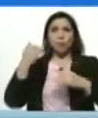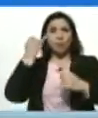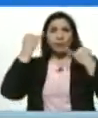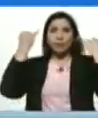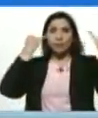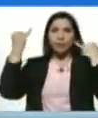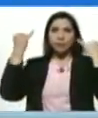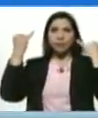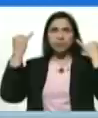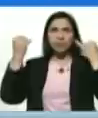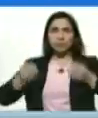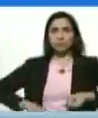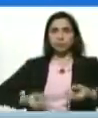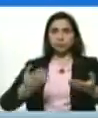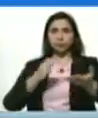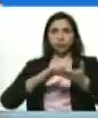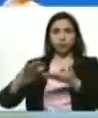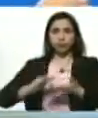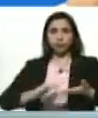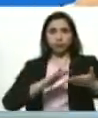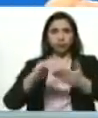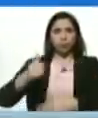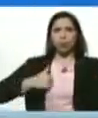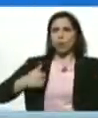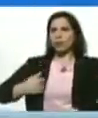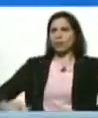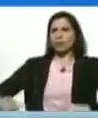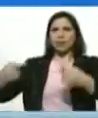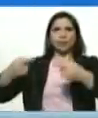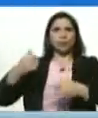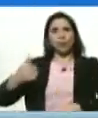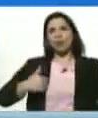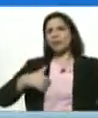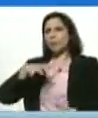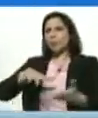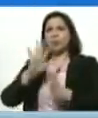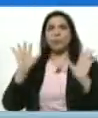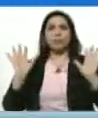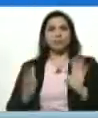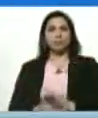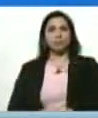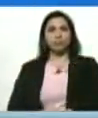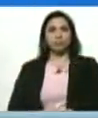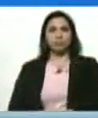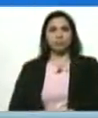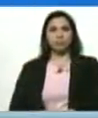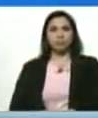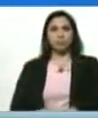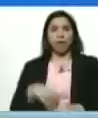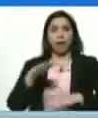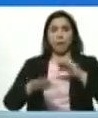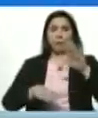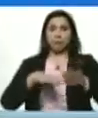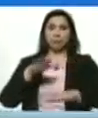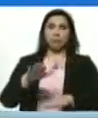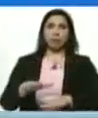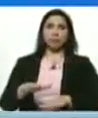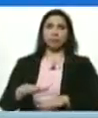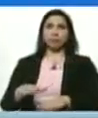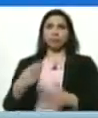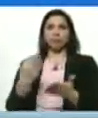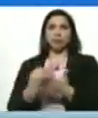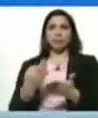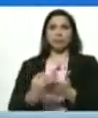dar soluciones a cualquier reto a cualquier problema y avanzar a avanzar